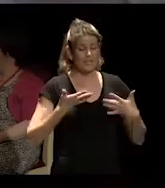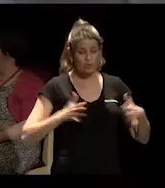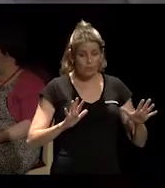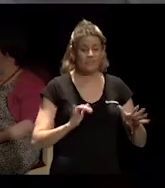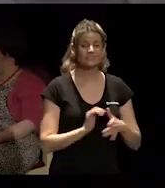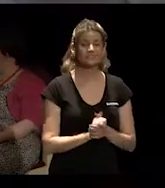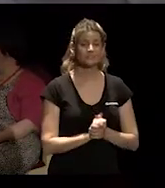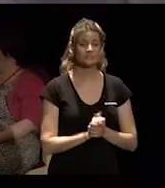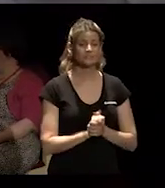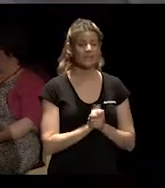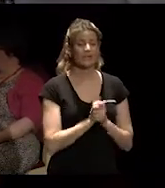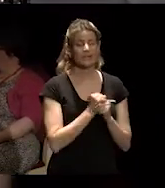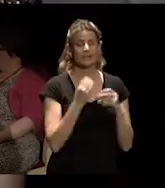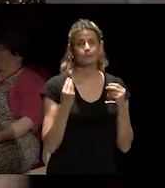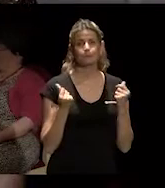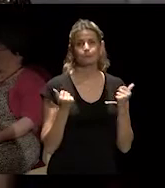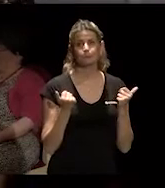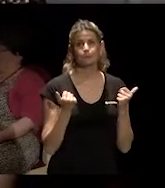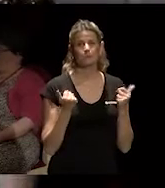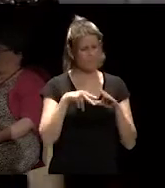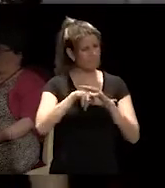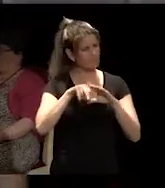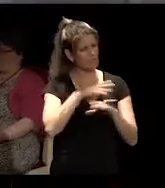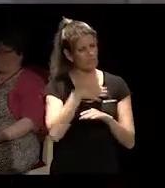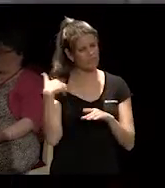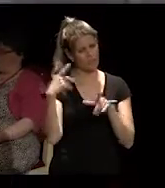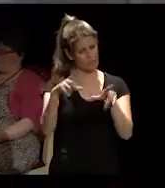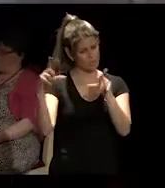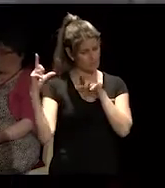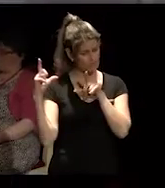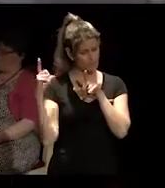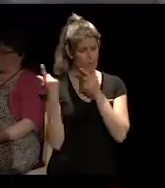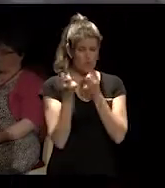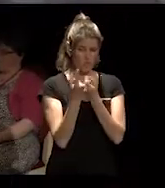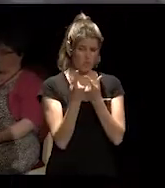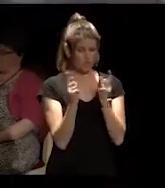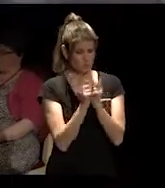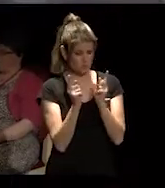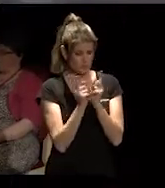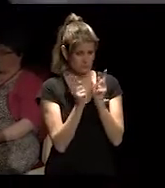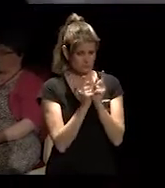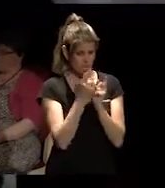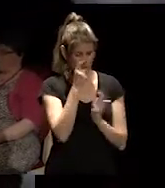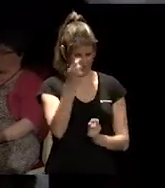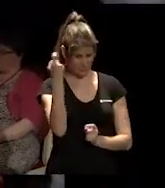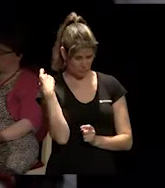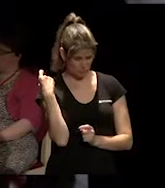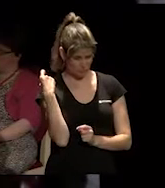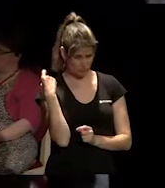Entonces, yo sí que quería poner un vídeo de lo que fue un pequeño resumen del año pasado.